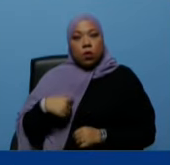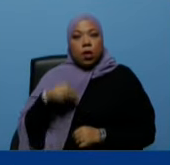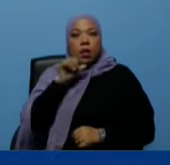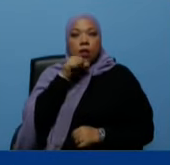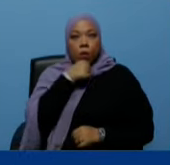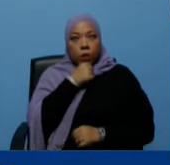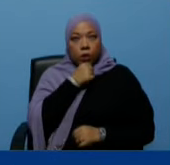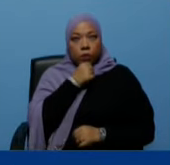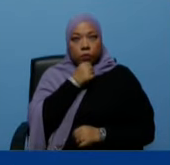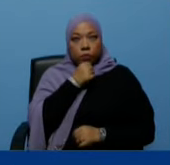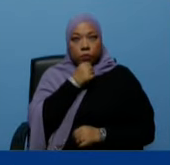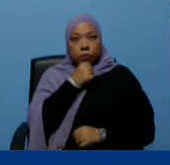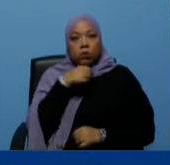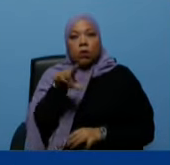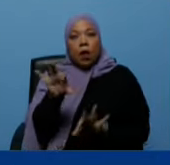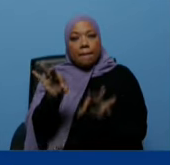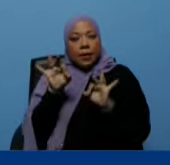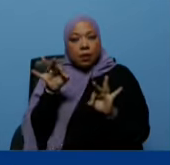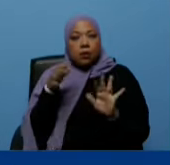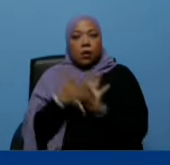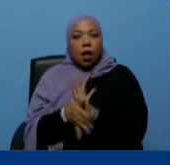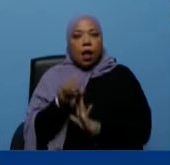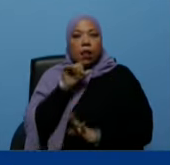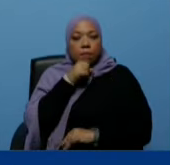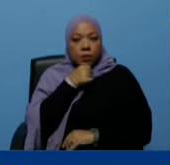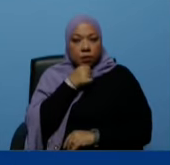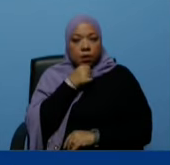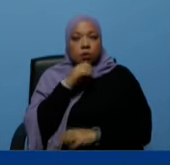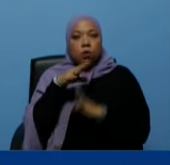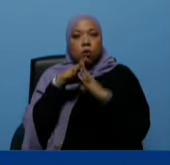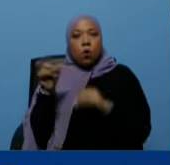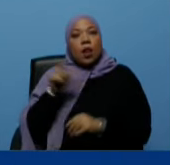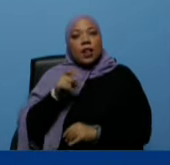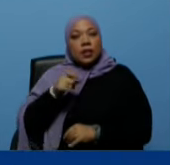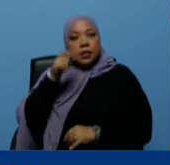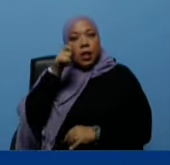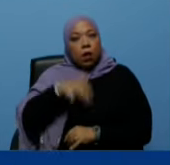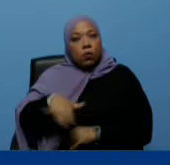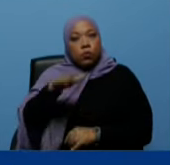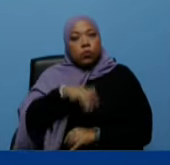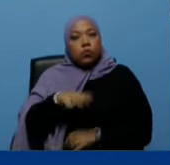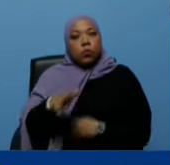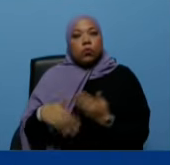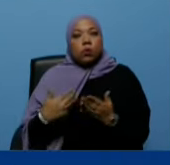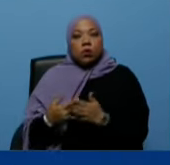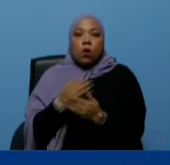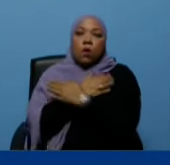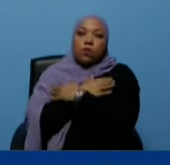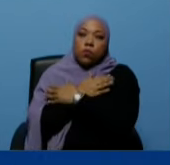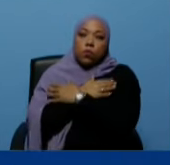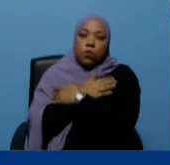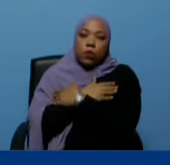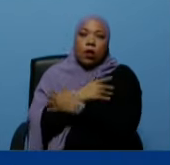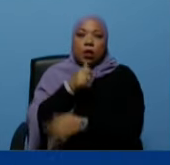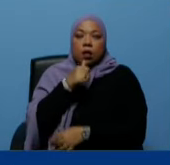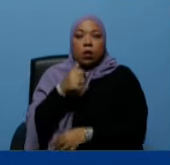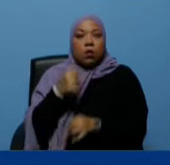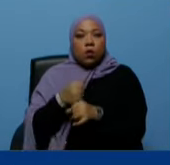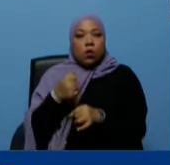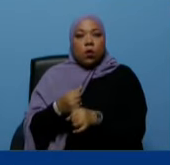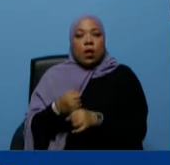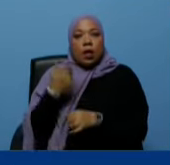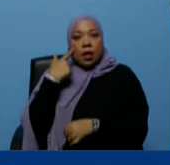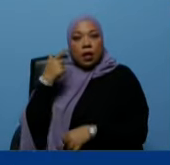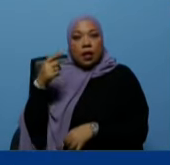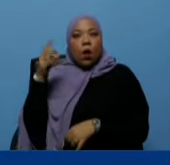abuelas. Muy en especial. Y bueno, a todo el que lo necesite. Así que los felicito por allá, en San